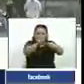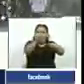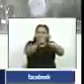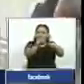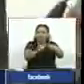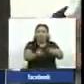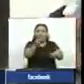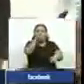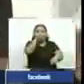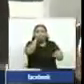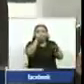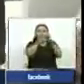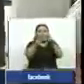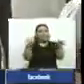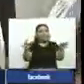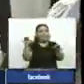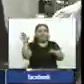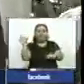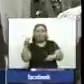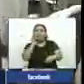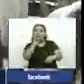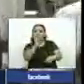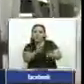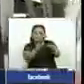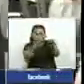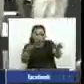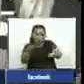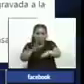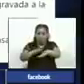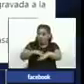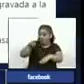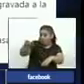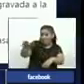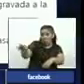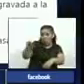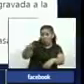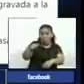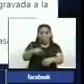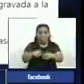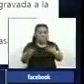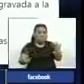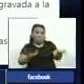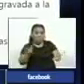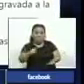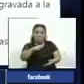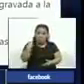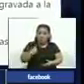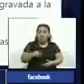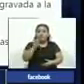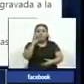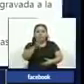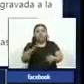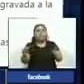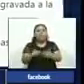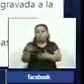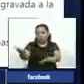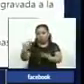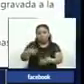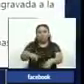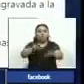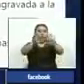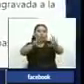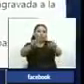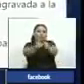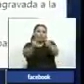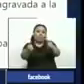que publicó el monetario, donde asegura que lo llamó ladrón y mercader de la muerte. A cambio, exigía 8 millones